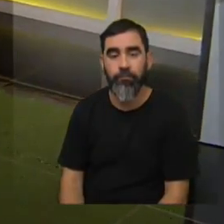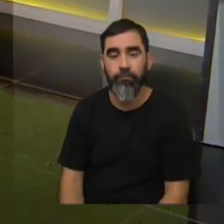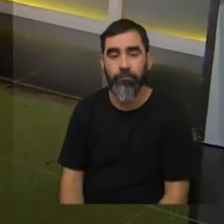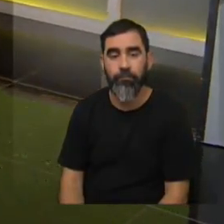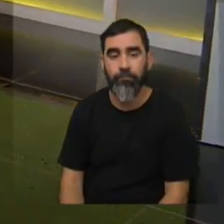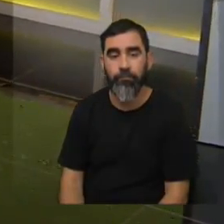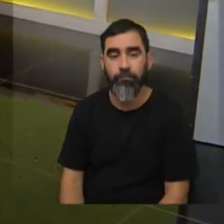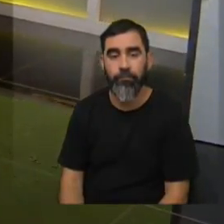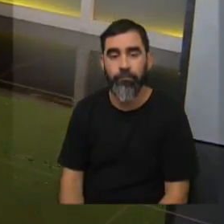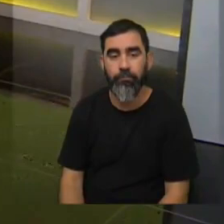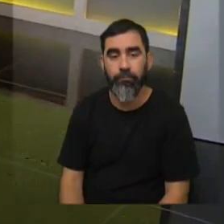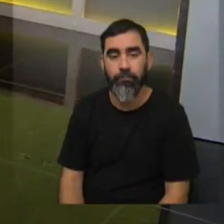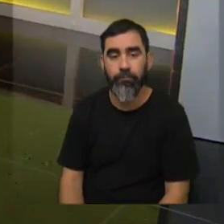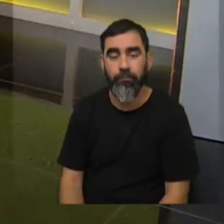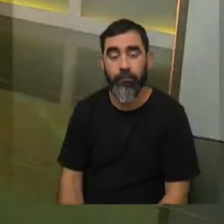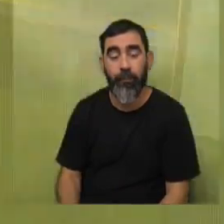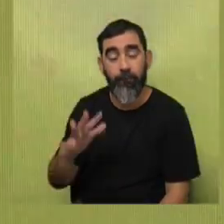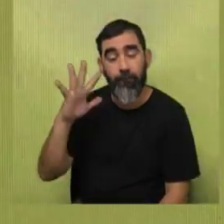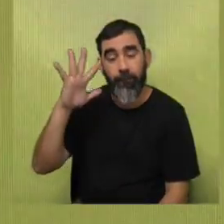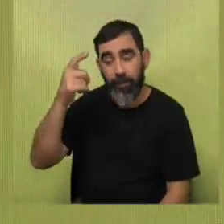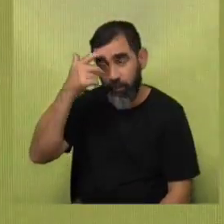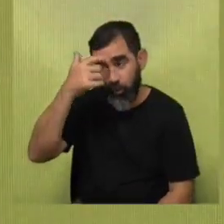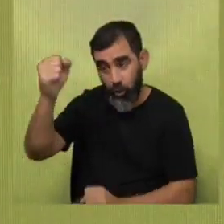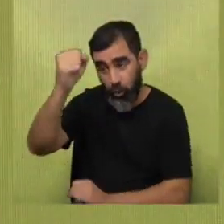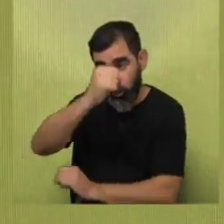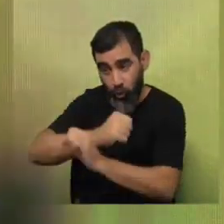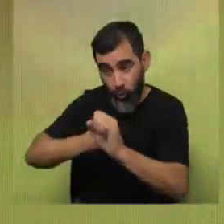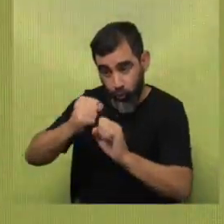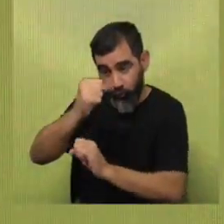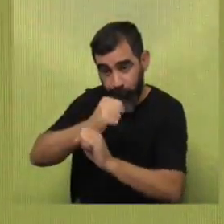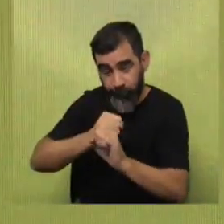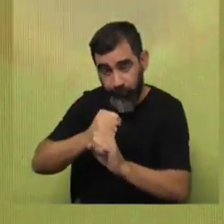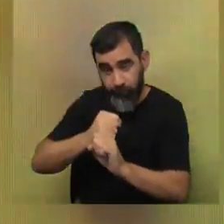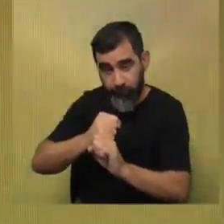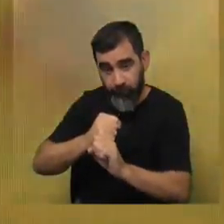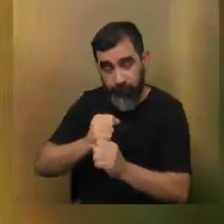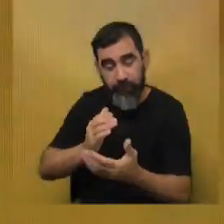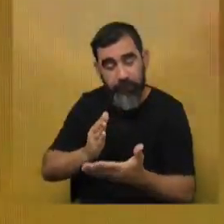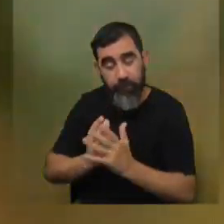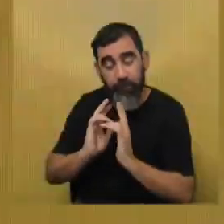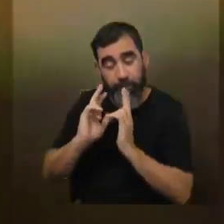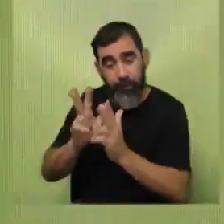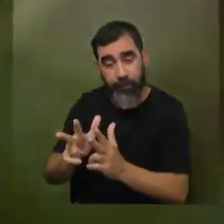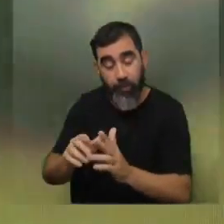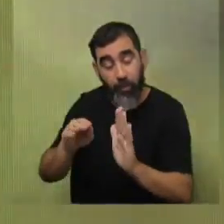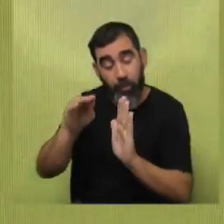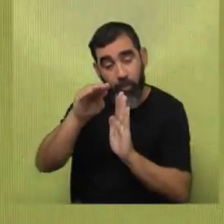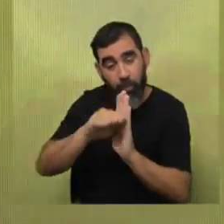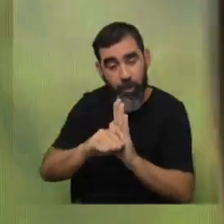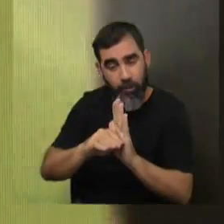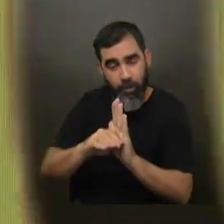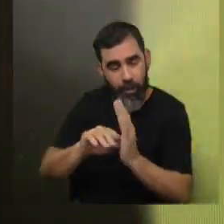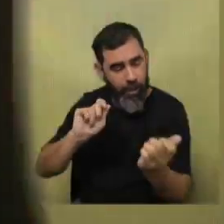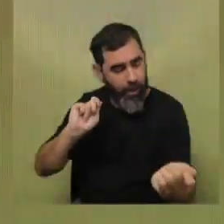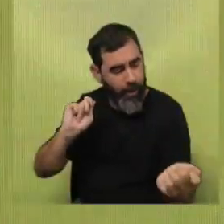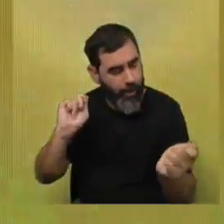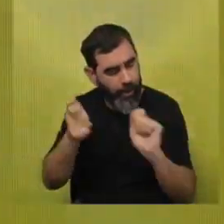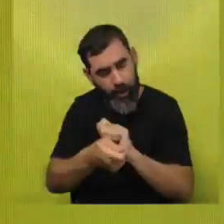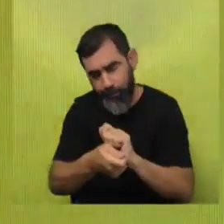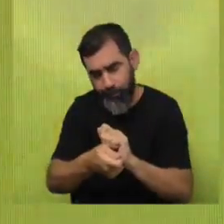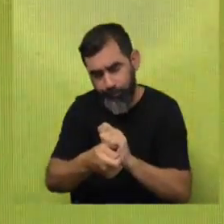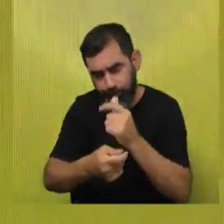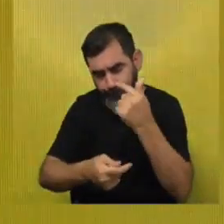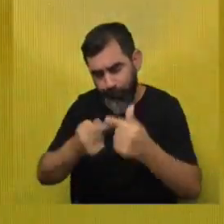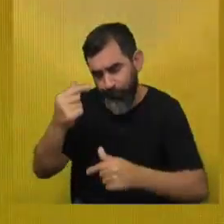Y de la filosofía, de la tecnología, y dentro, lo decimos siempre, una y otra vez, este programa tiene el